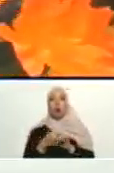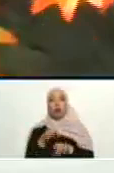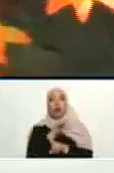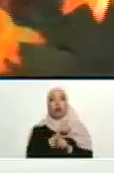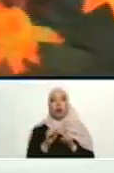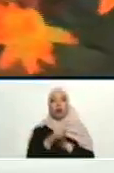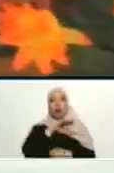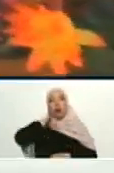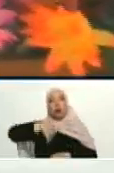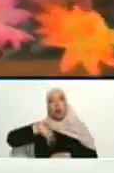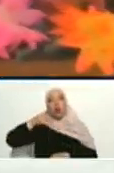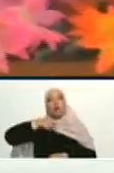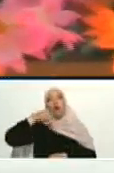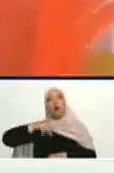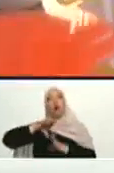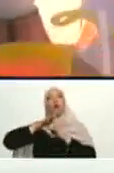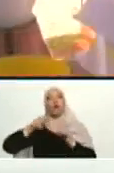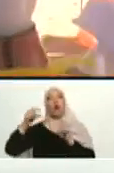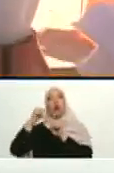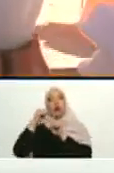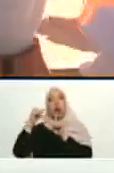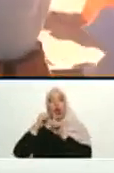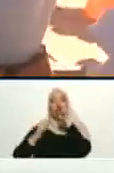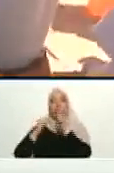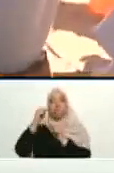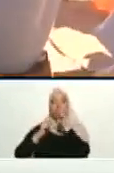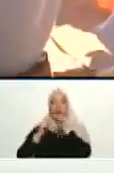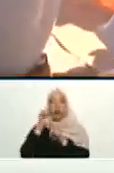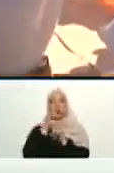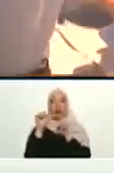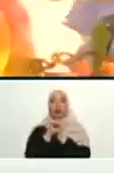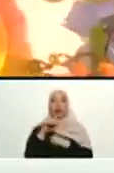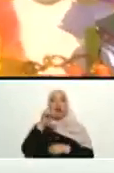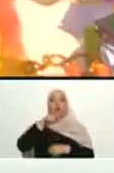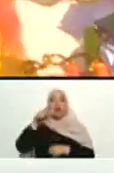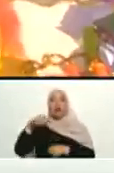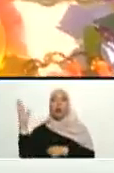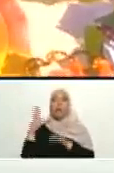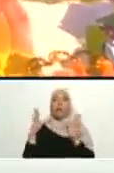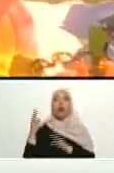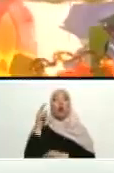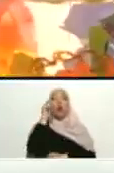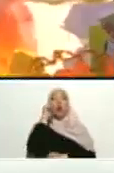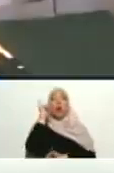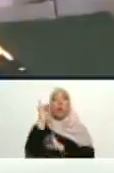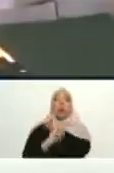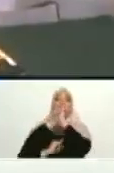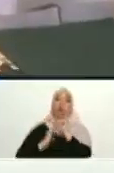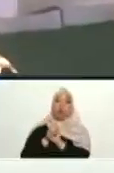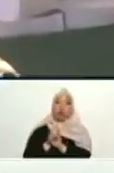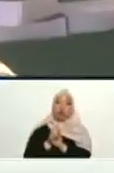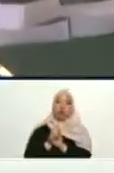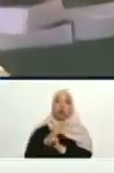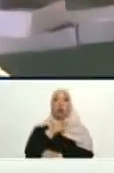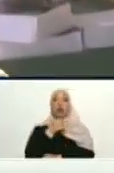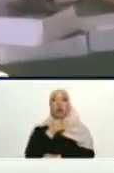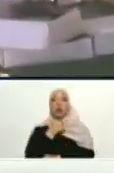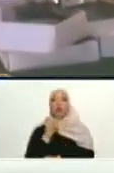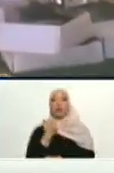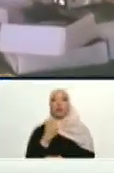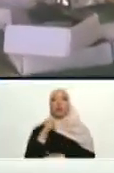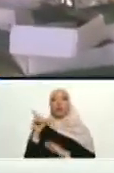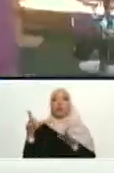ecológica todas las posadas, todos los hoteles. Y lleguen miles de turistas internacionales a lo que sería uno